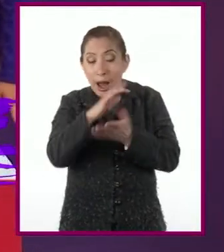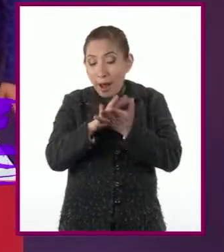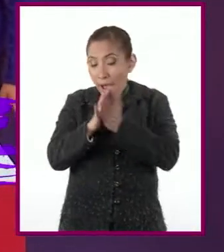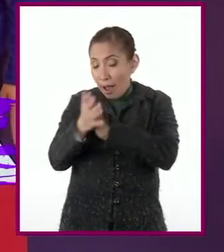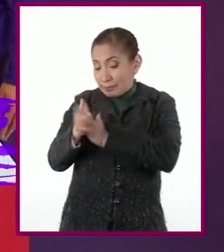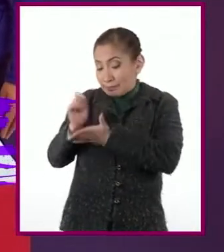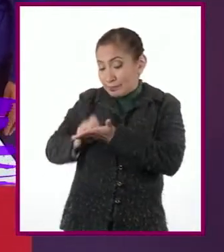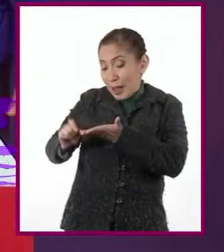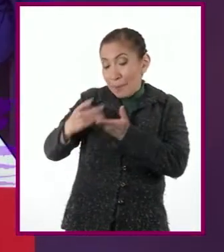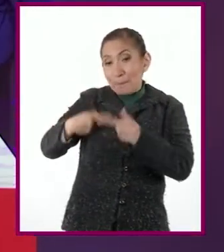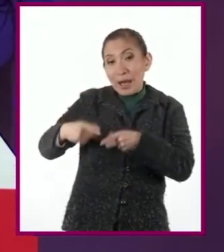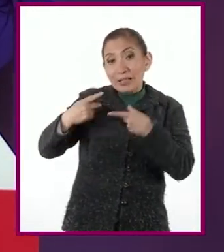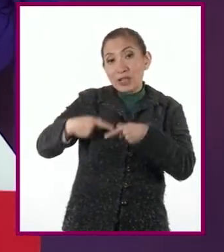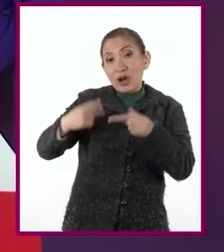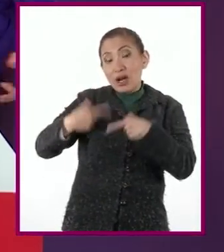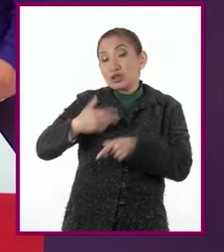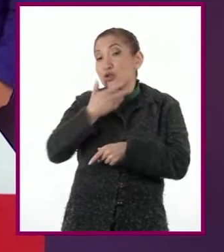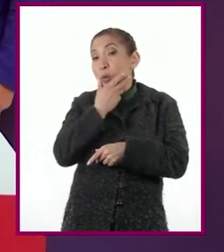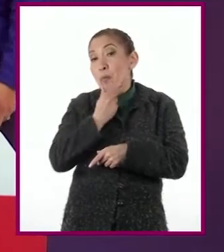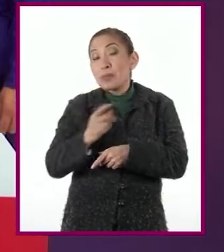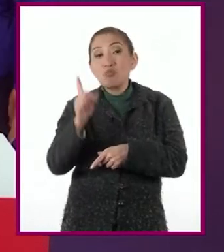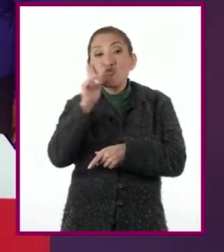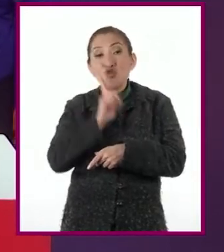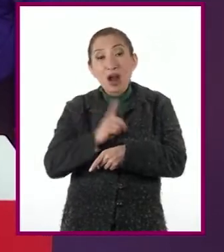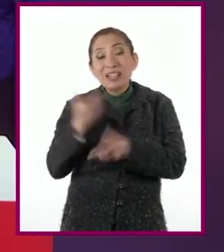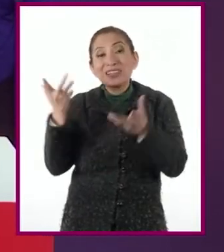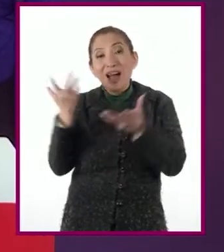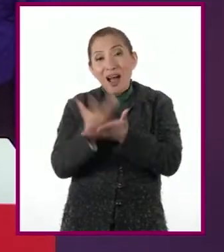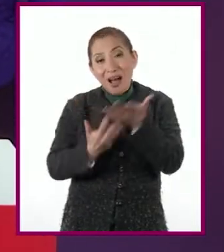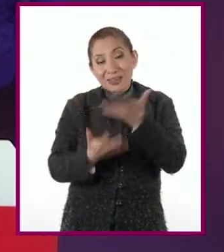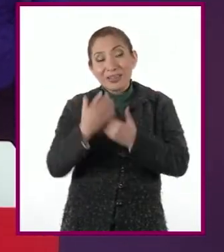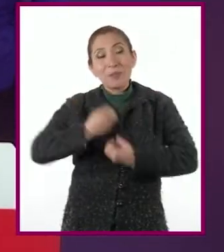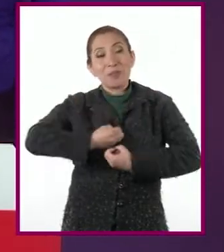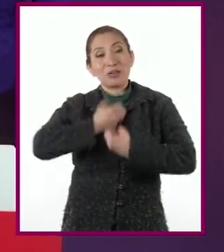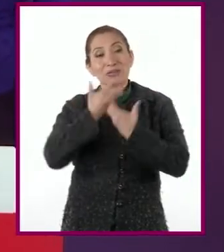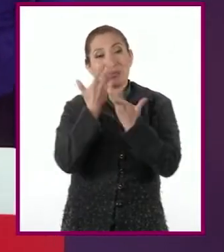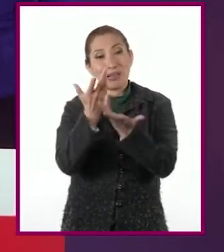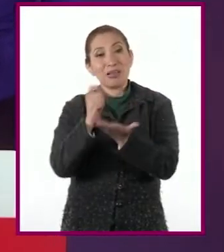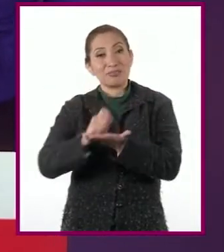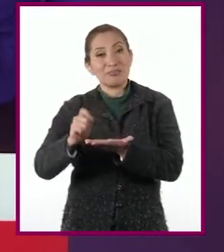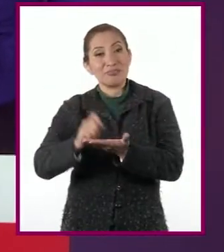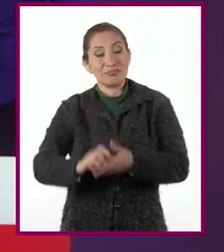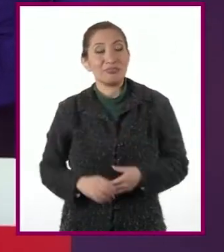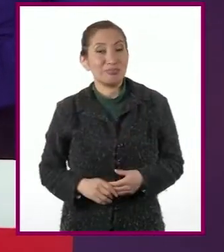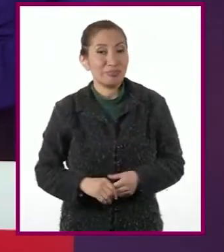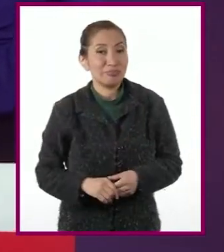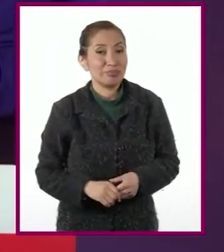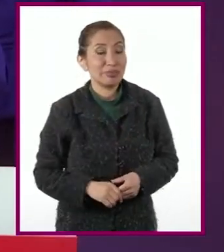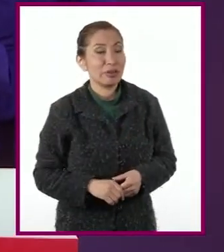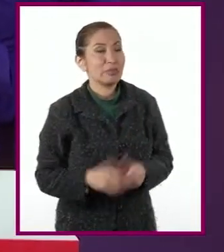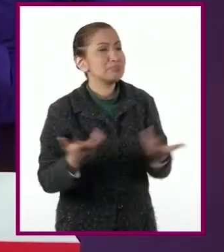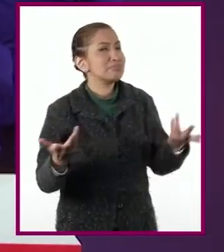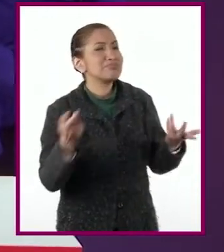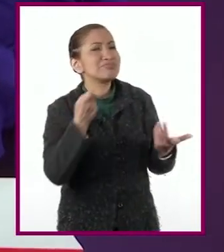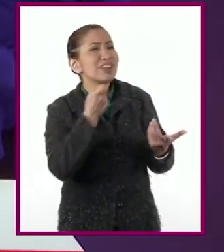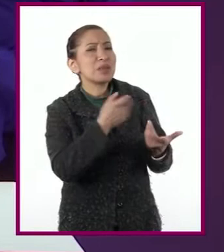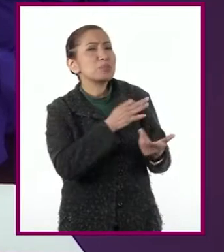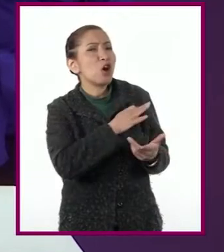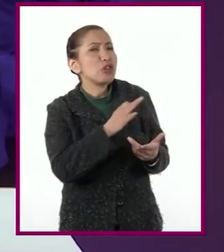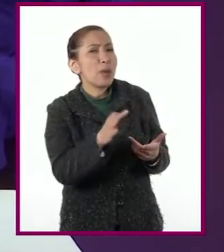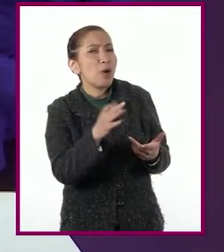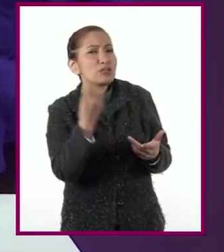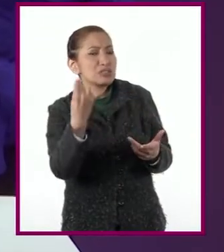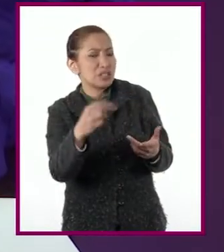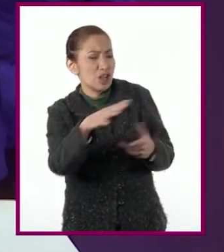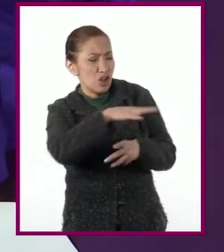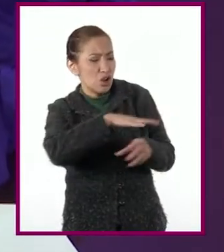que rodeaba a las autoras y a los autores en la creación de su trabajo poético. ¿Y a qué es a lo que podemos